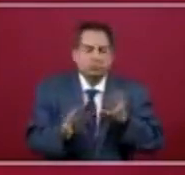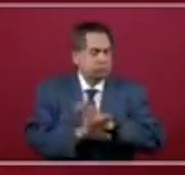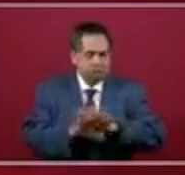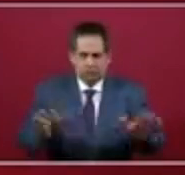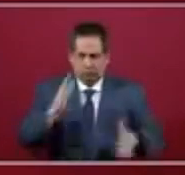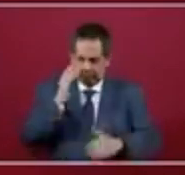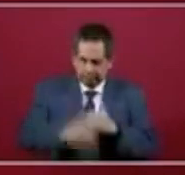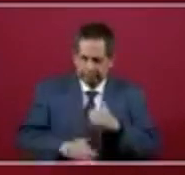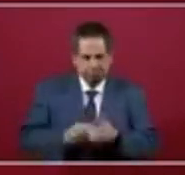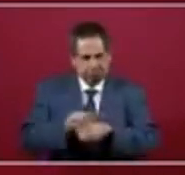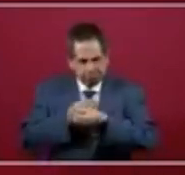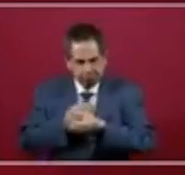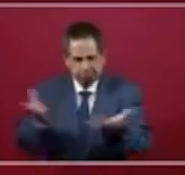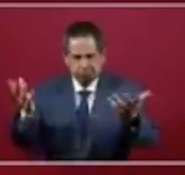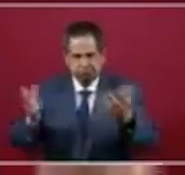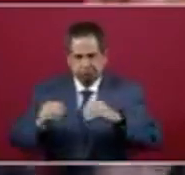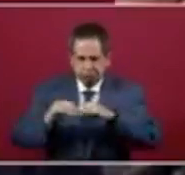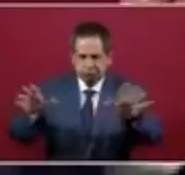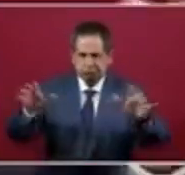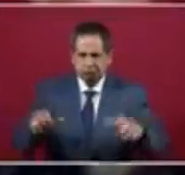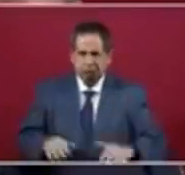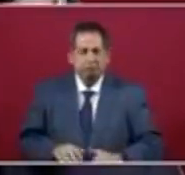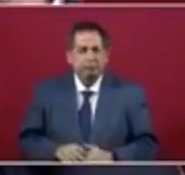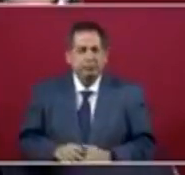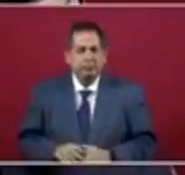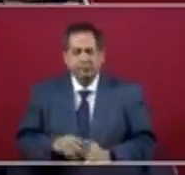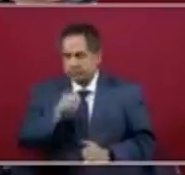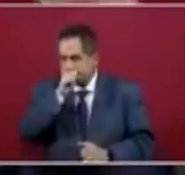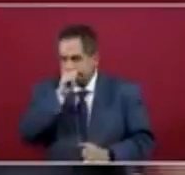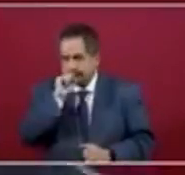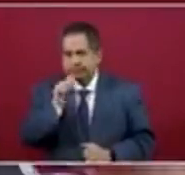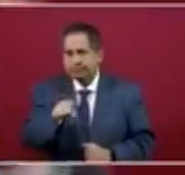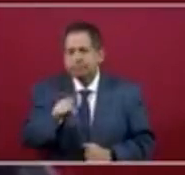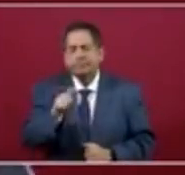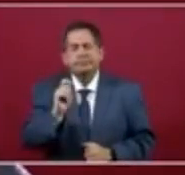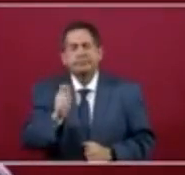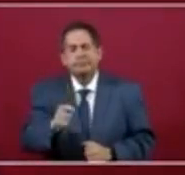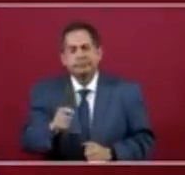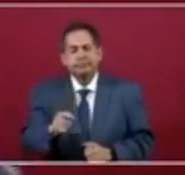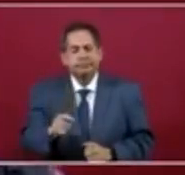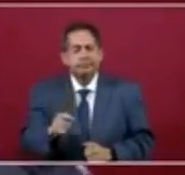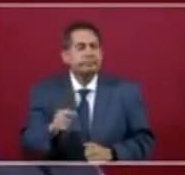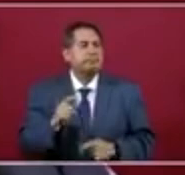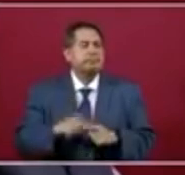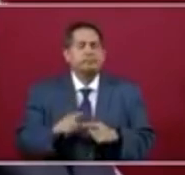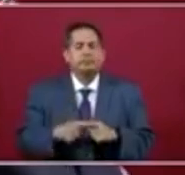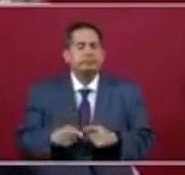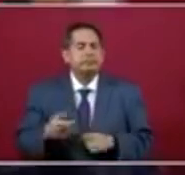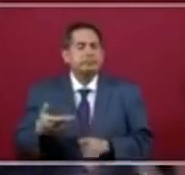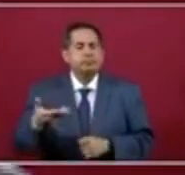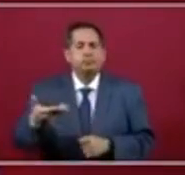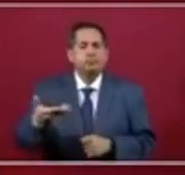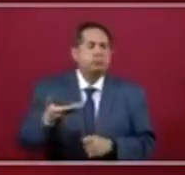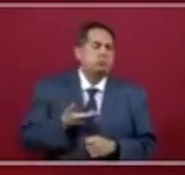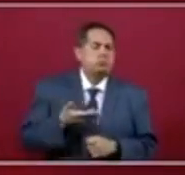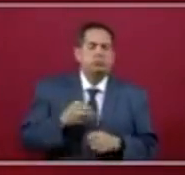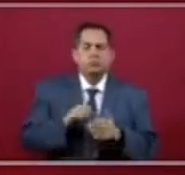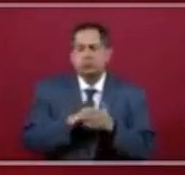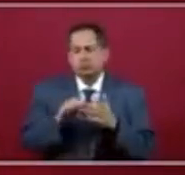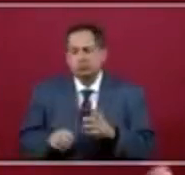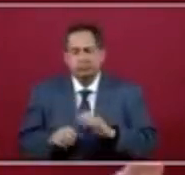termina. Lo mismo en la petición que si